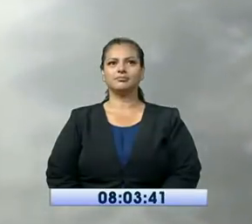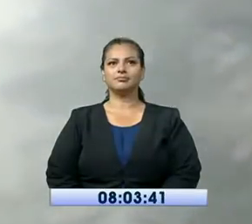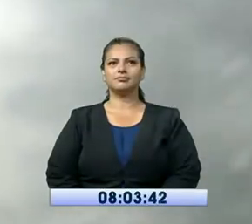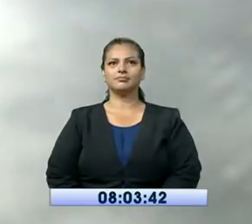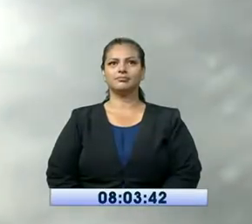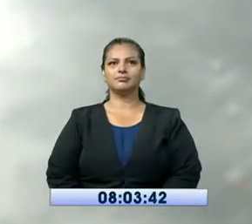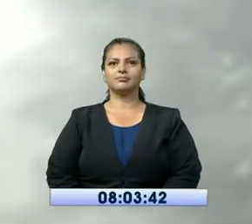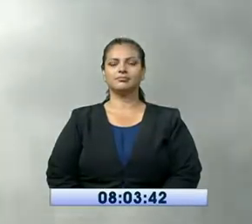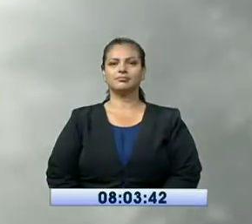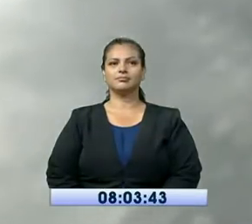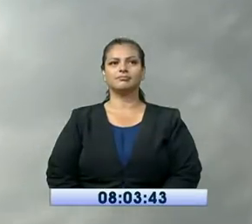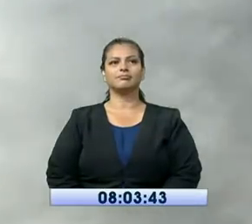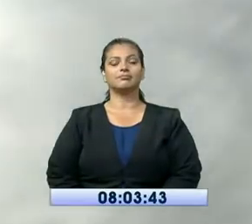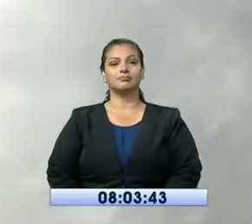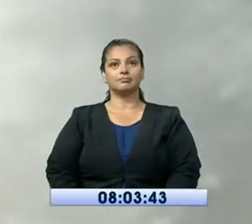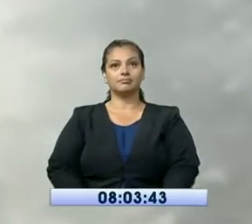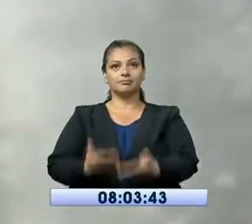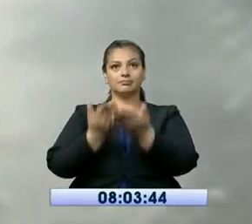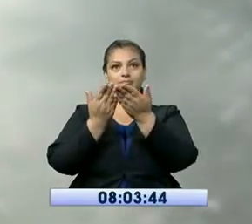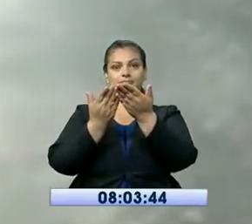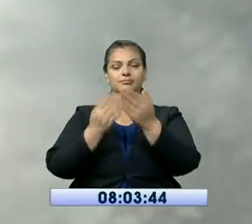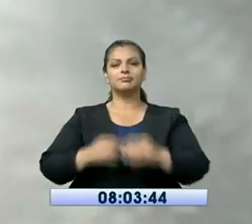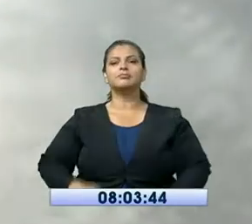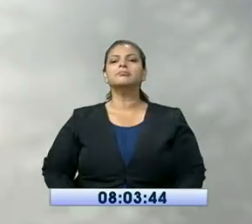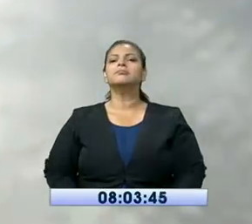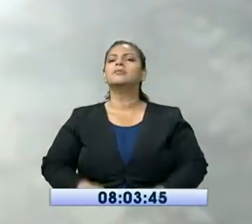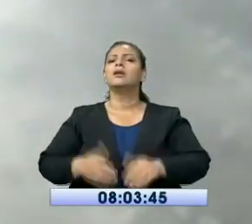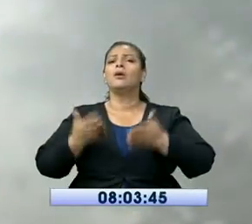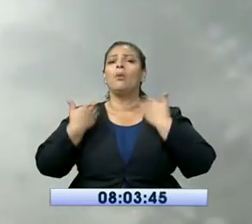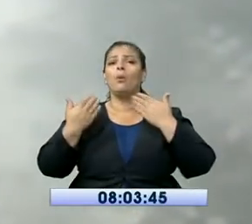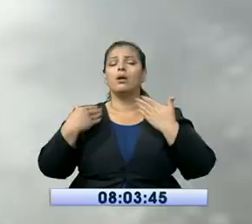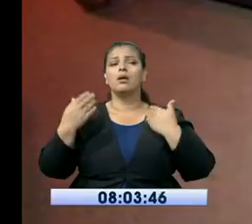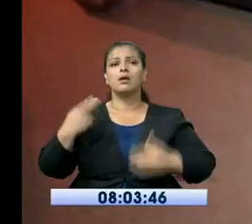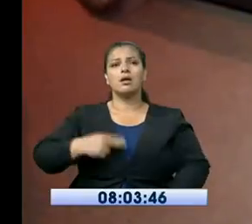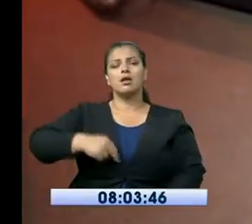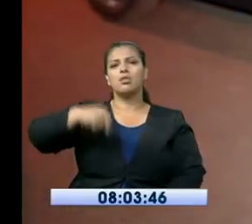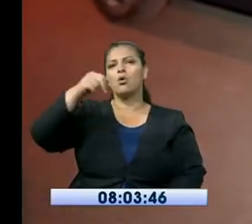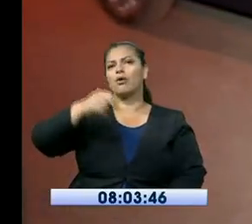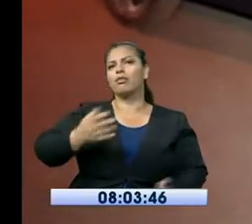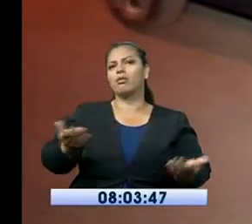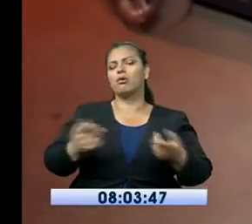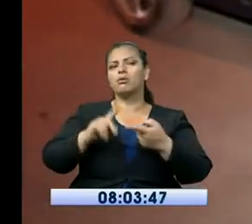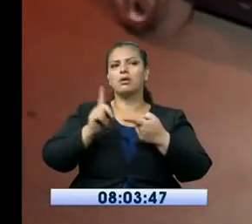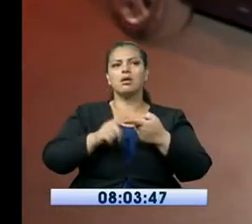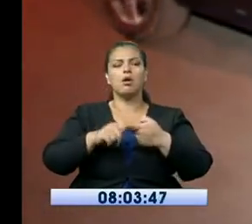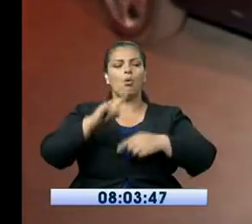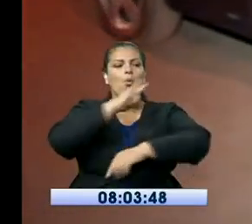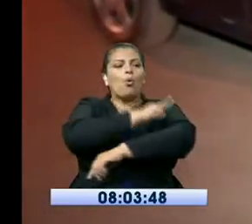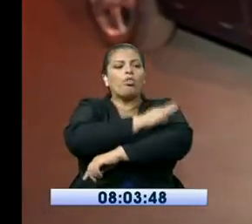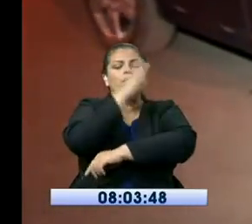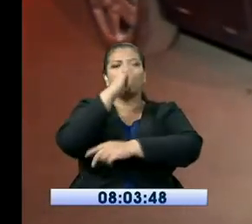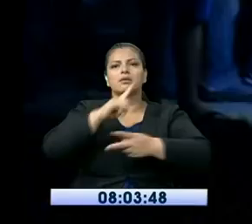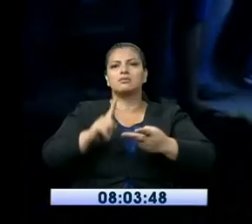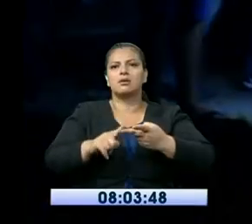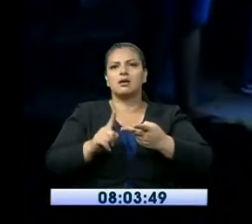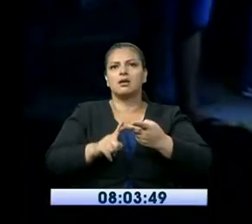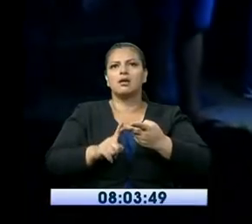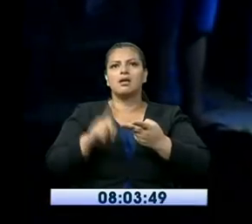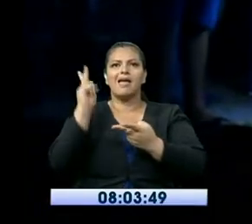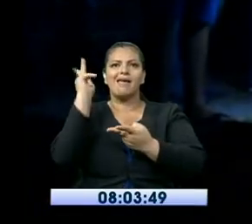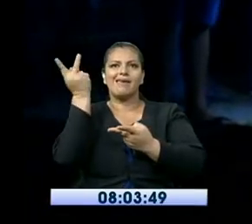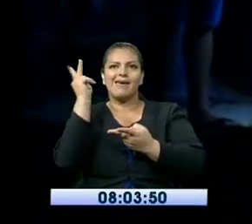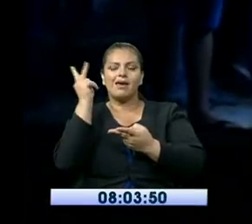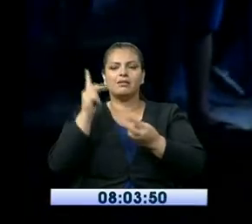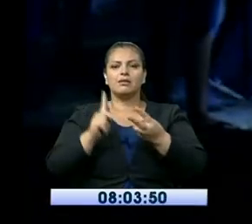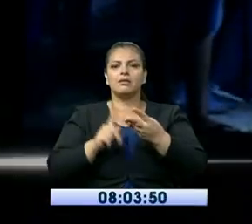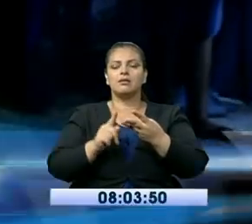los asaltos registrados en los últimos meses en ciudadelas como urdesa miraflores y kennedy